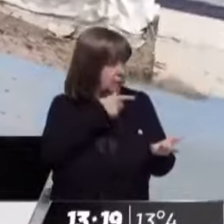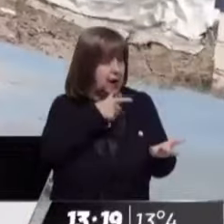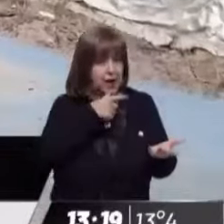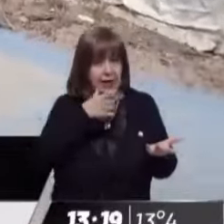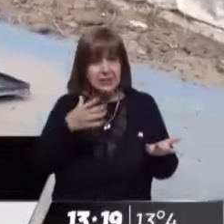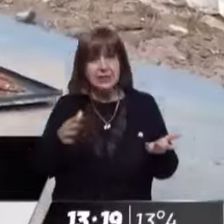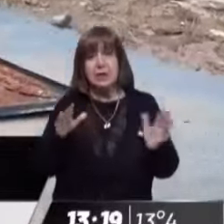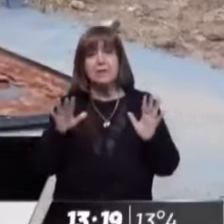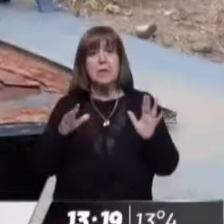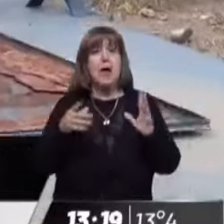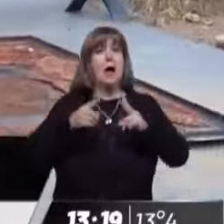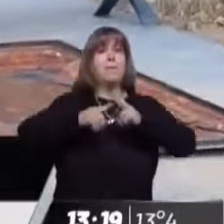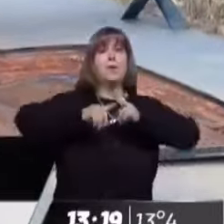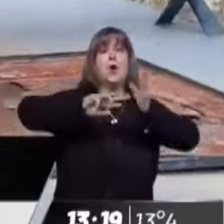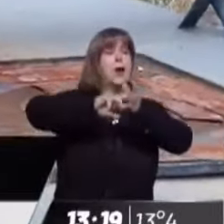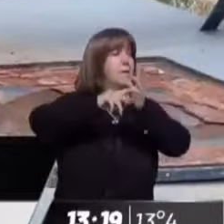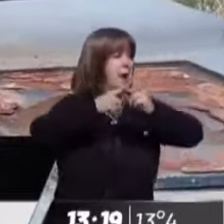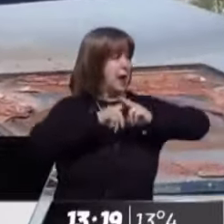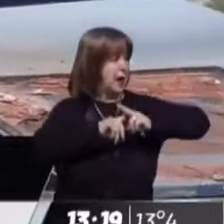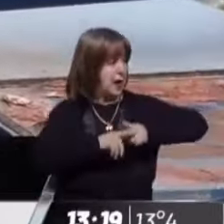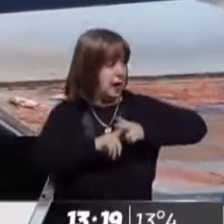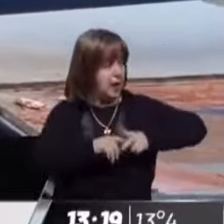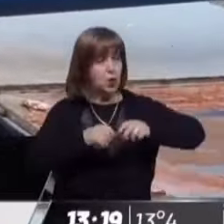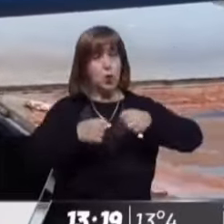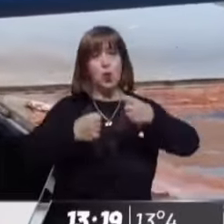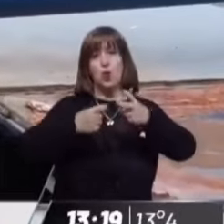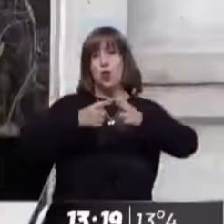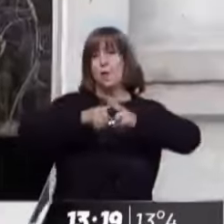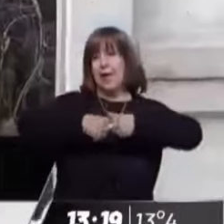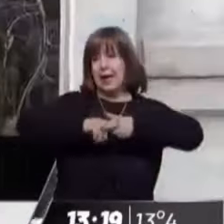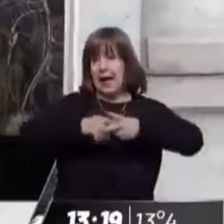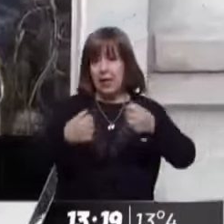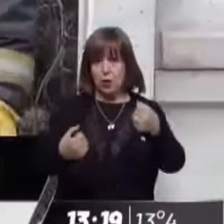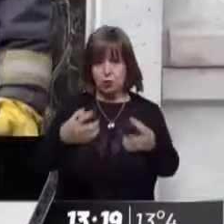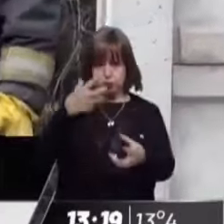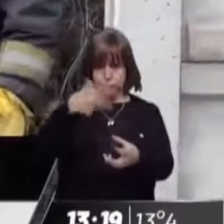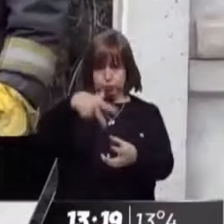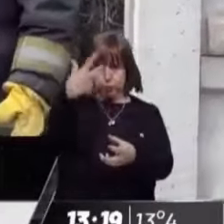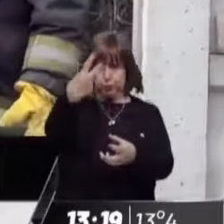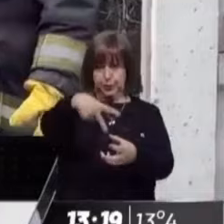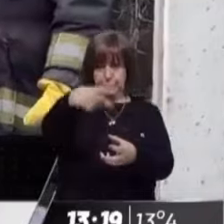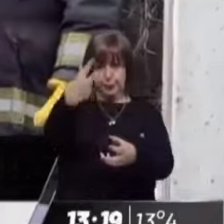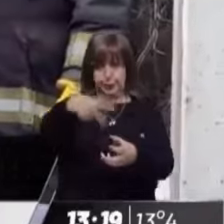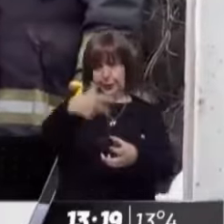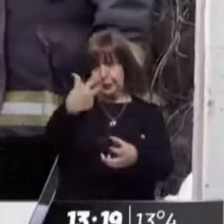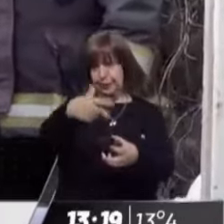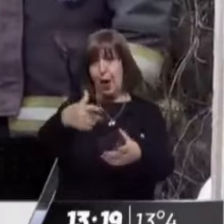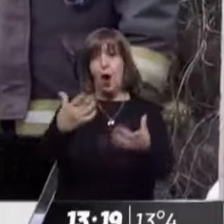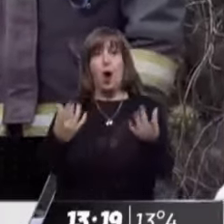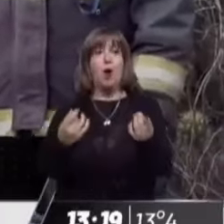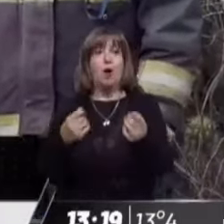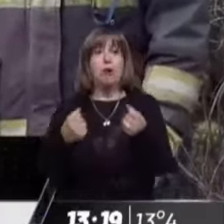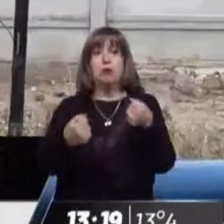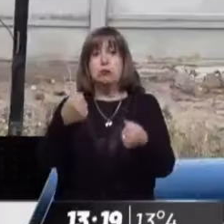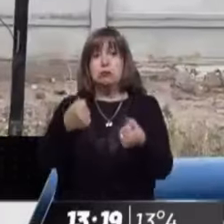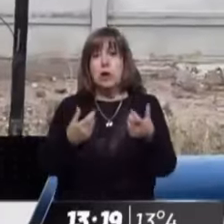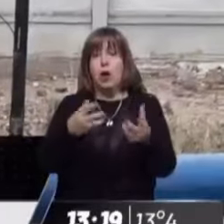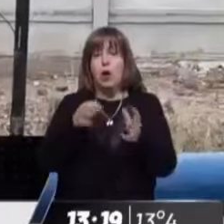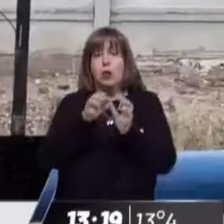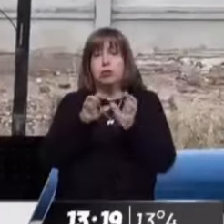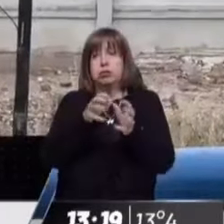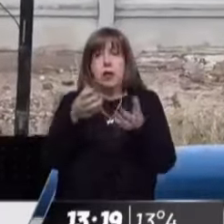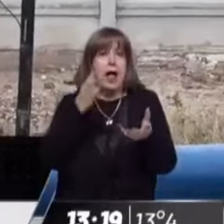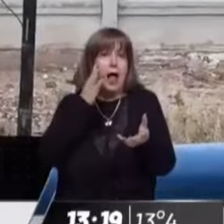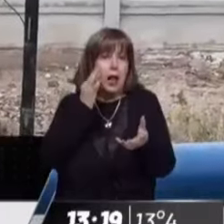De todas maneras, ustedes saben que en casos como este, lo que se lleva adelante es un procedimiento